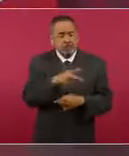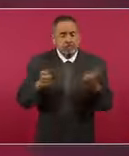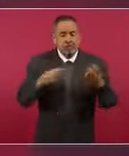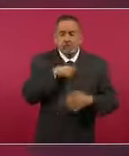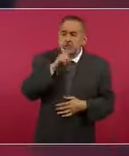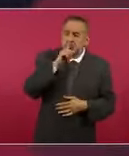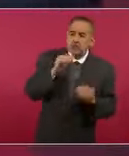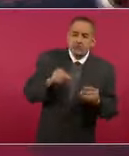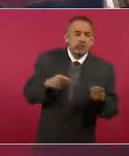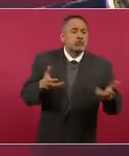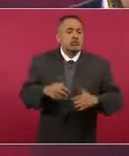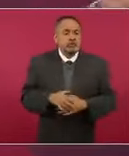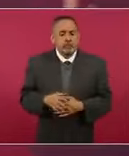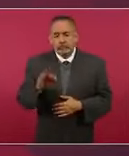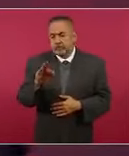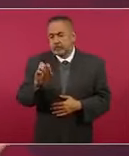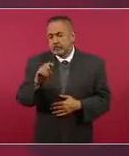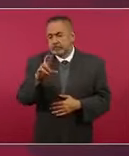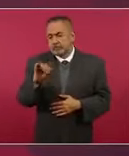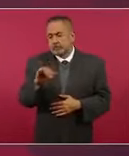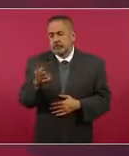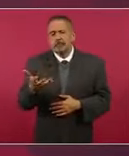¿Y qué ha hecho Federico?